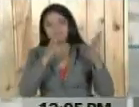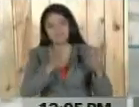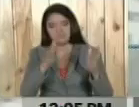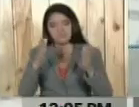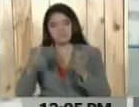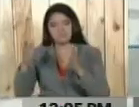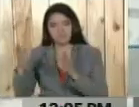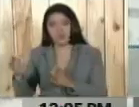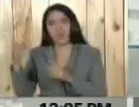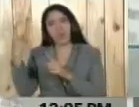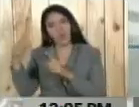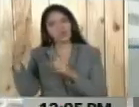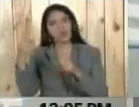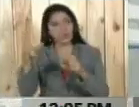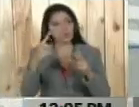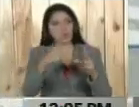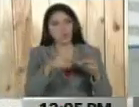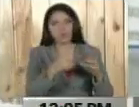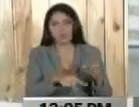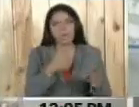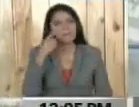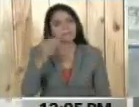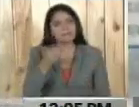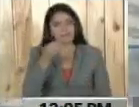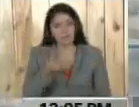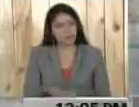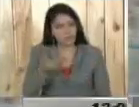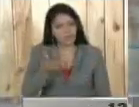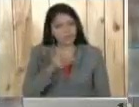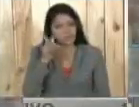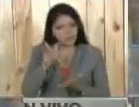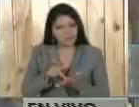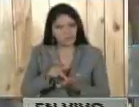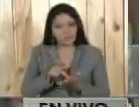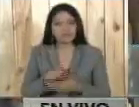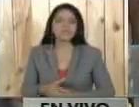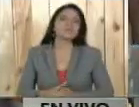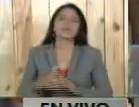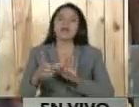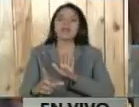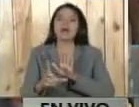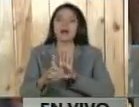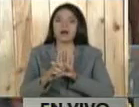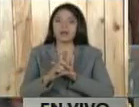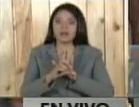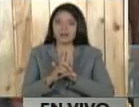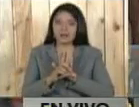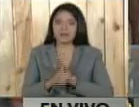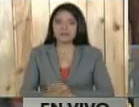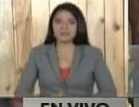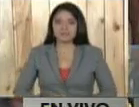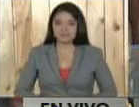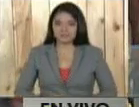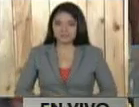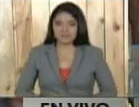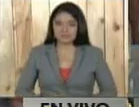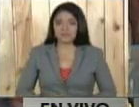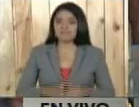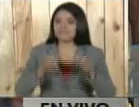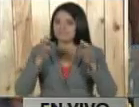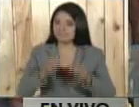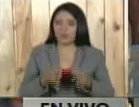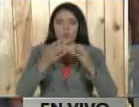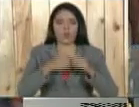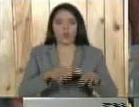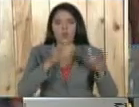y otros cuya participación se considere pertinente. La ley orgánica respectiva fijará su